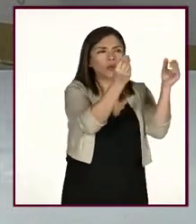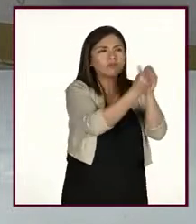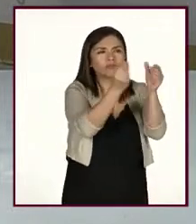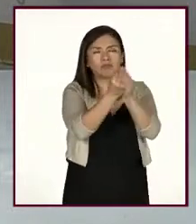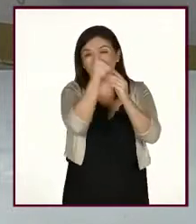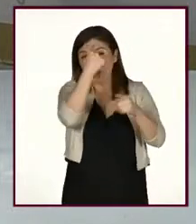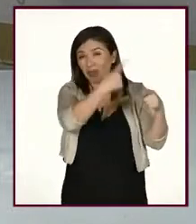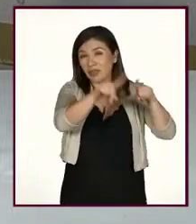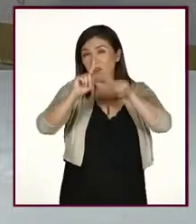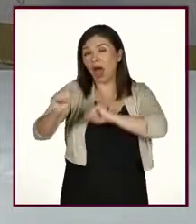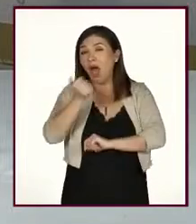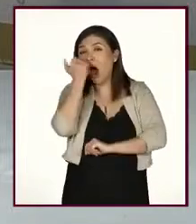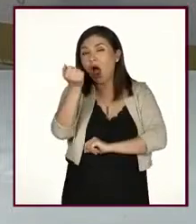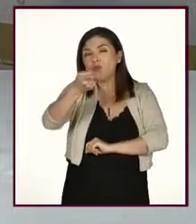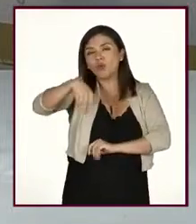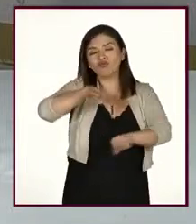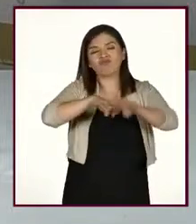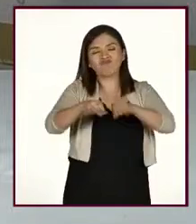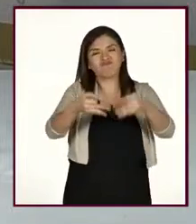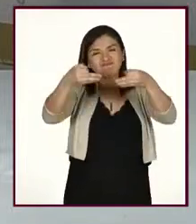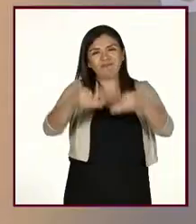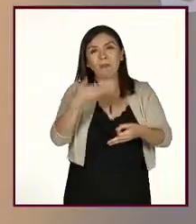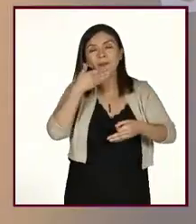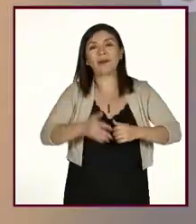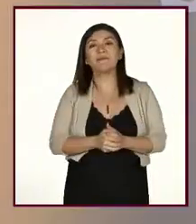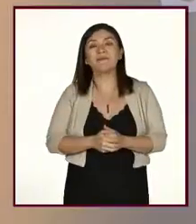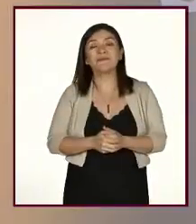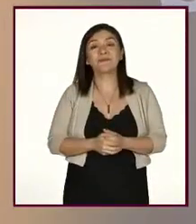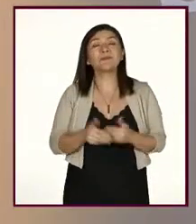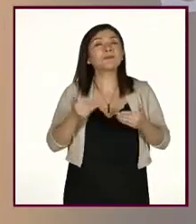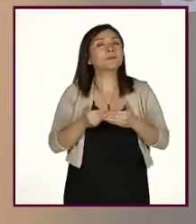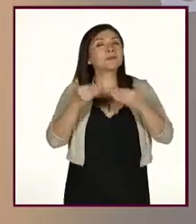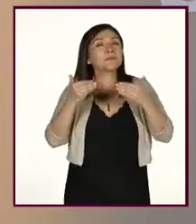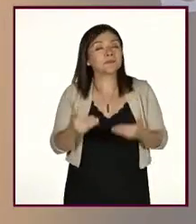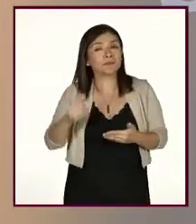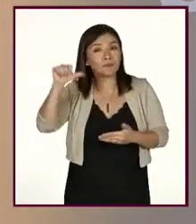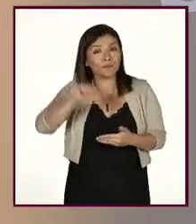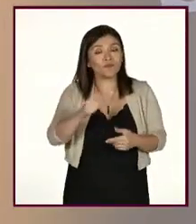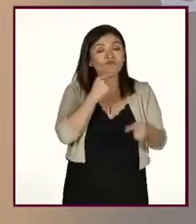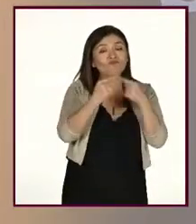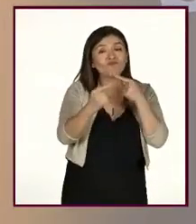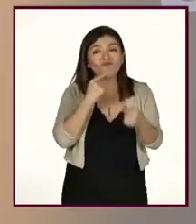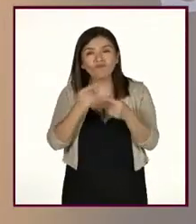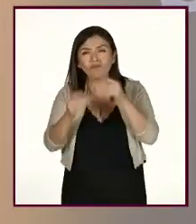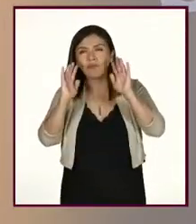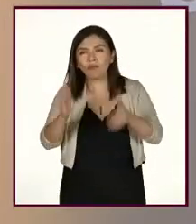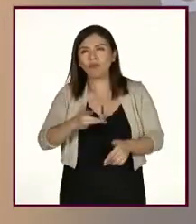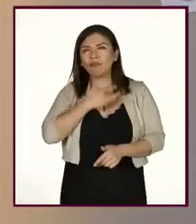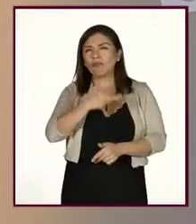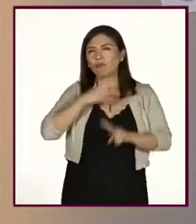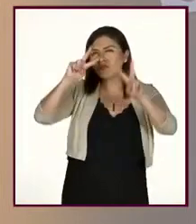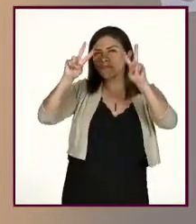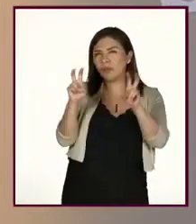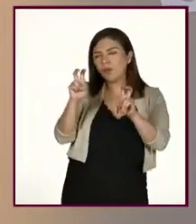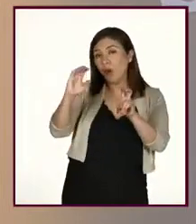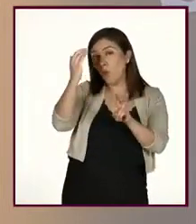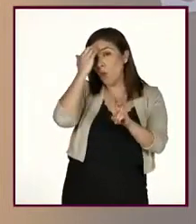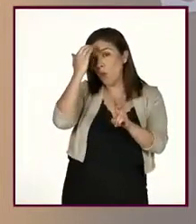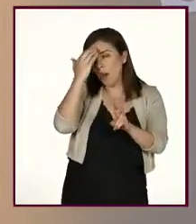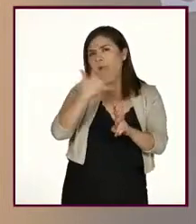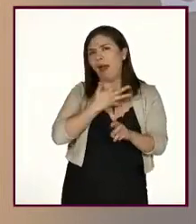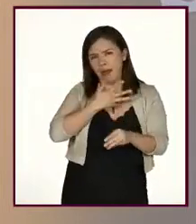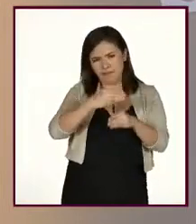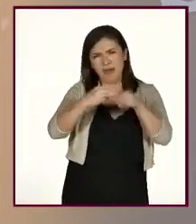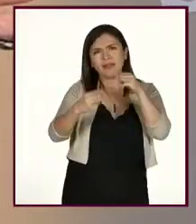los estudiantes para su óptimo desarrollo. Y para complementar lo que hemos dialogado y reflexionado hasta el momento, tenemos